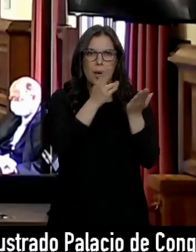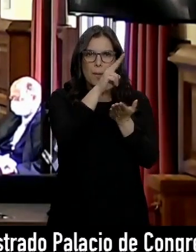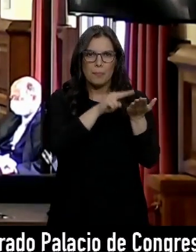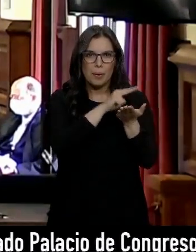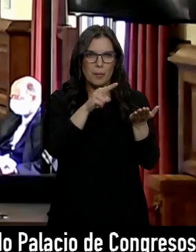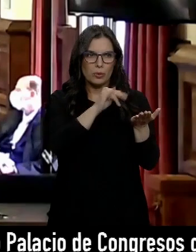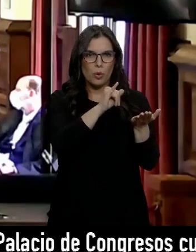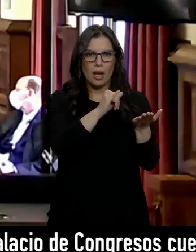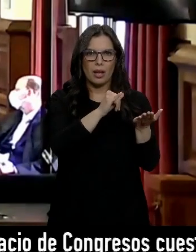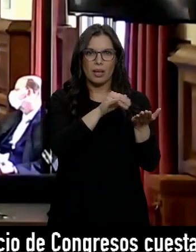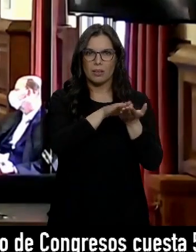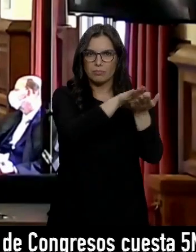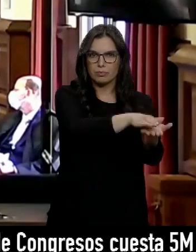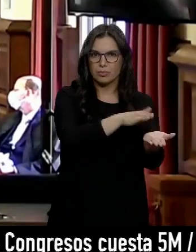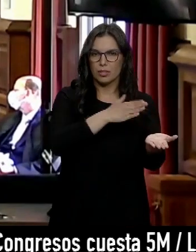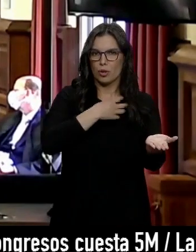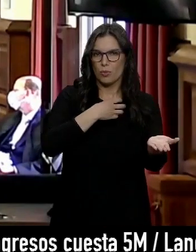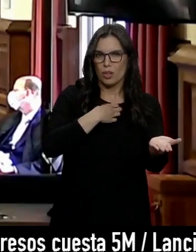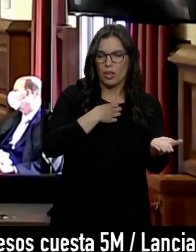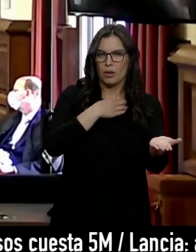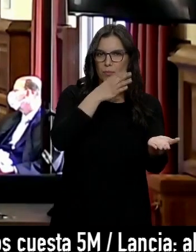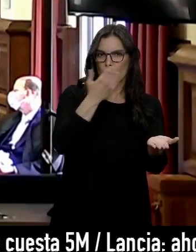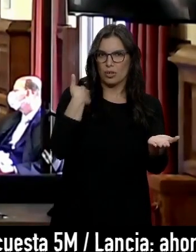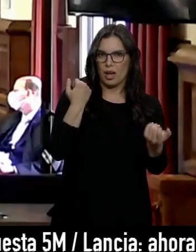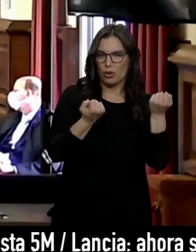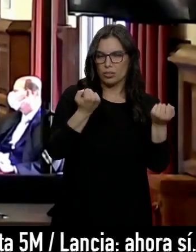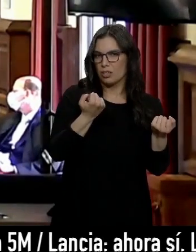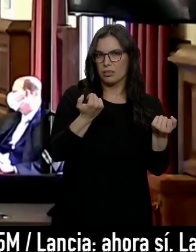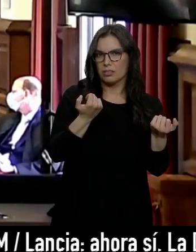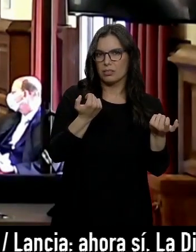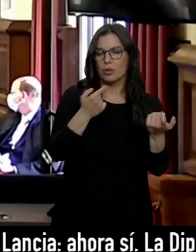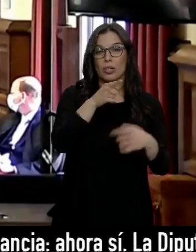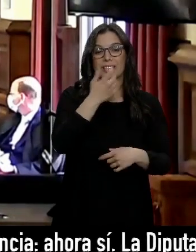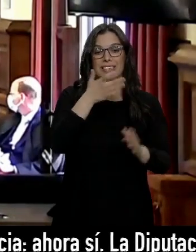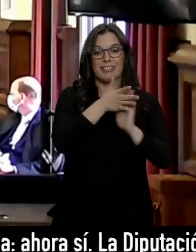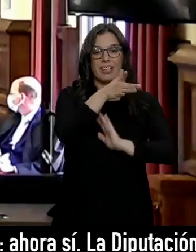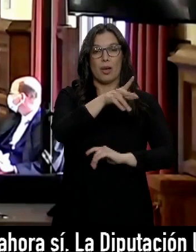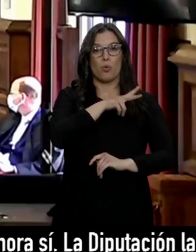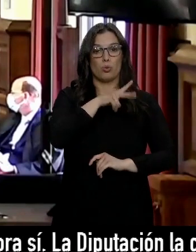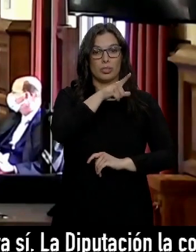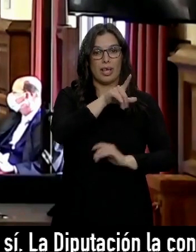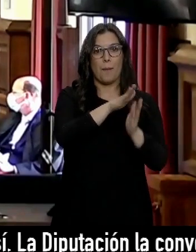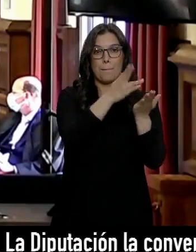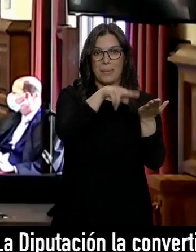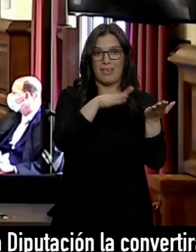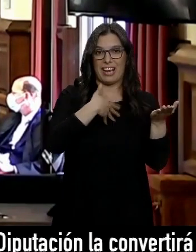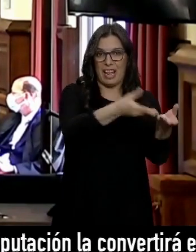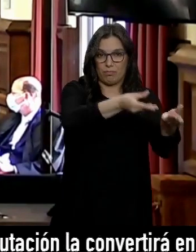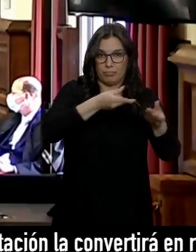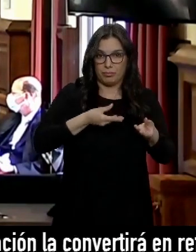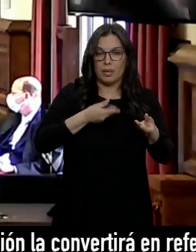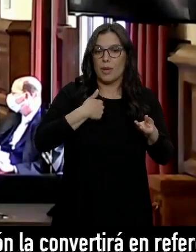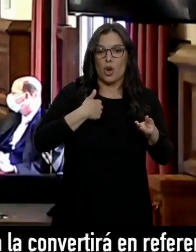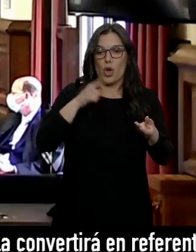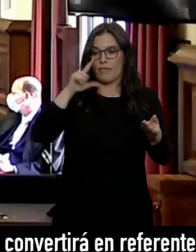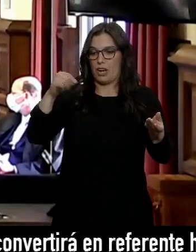la Biblia, que no podía dejar la Biblia allí porque ya estaba en el coche. O sea, usted tenía que recuperar esa Biblia y no podía irse